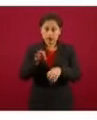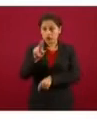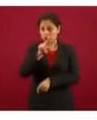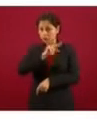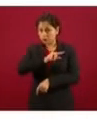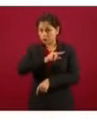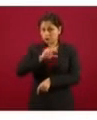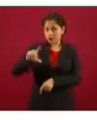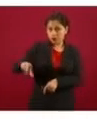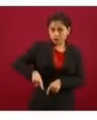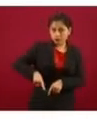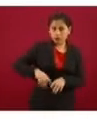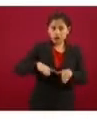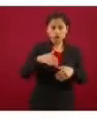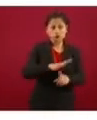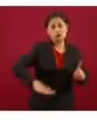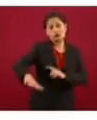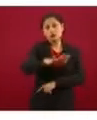social. Todo.